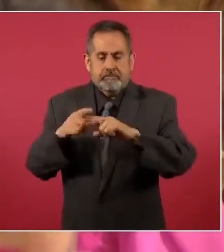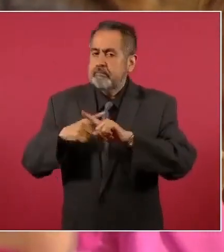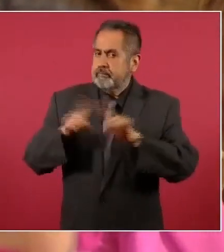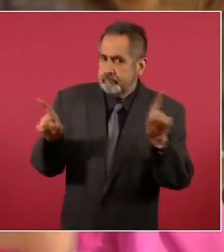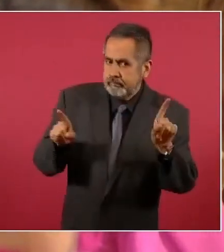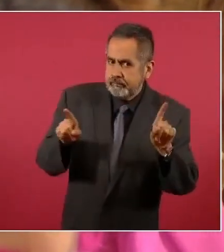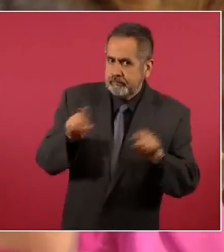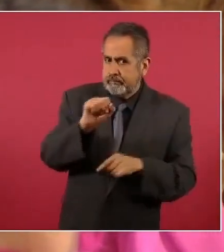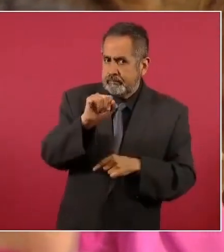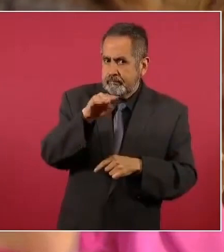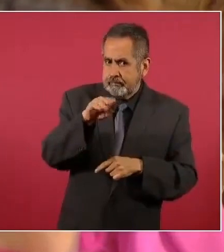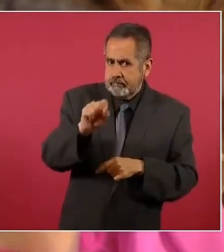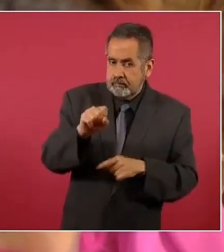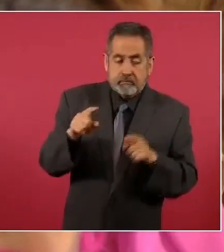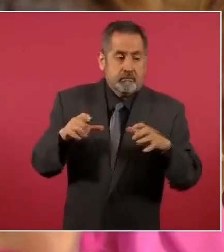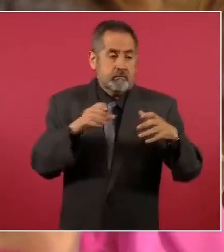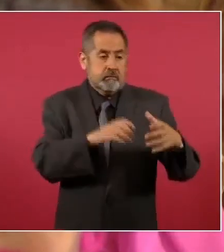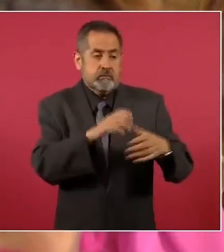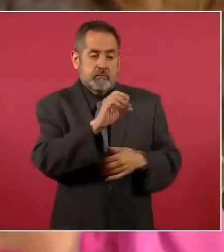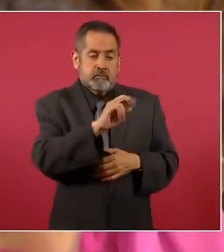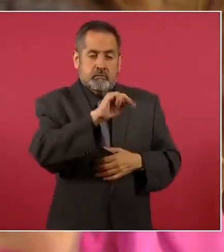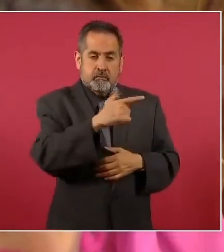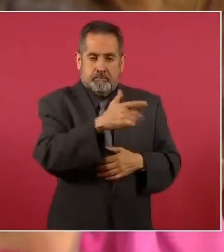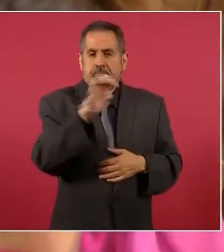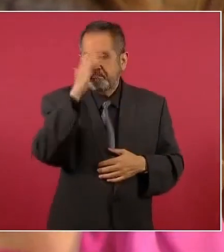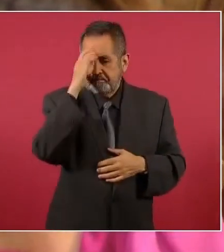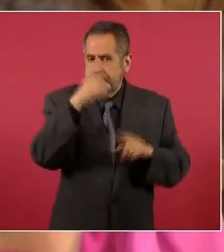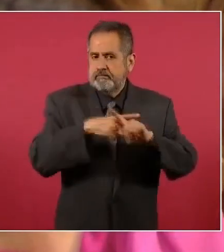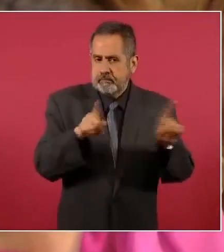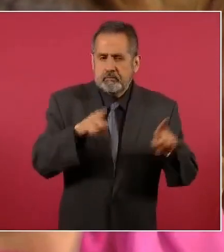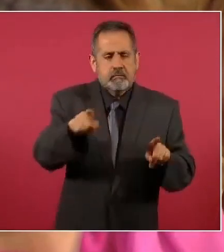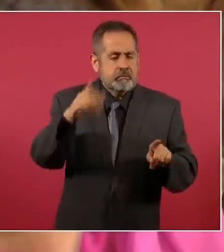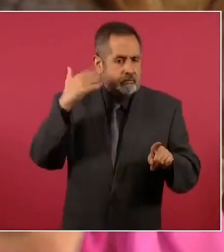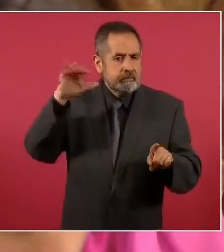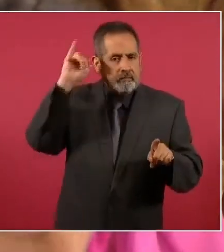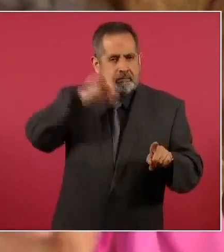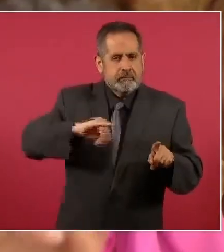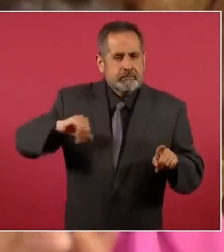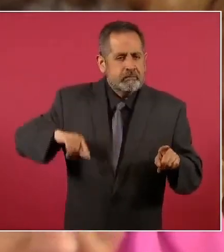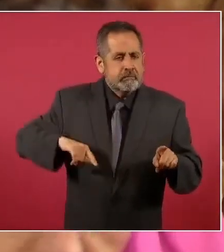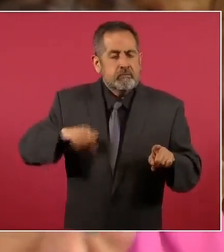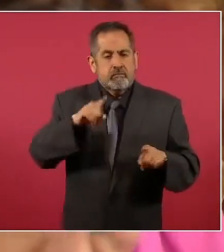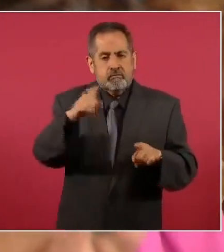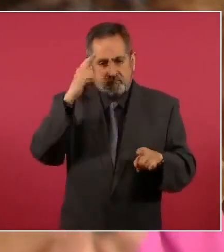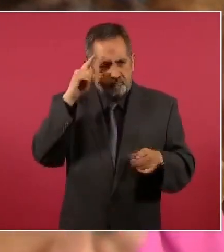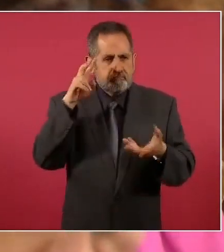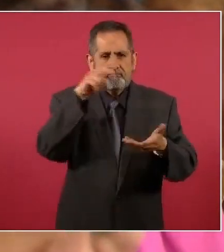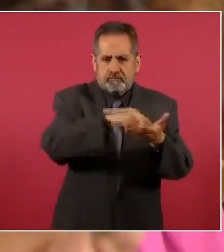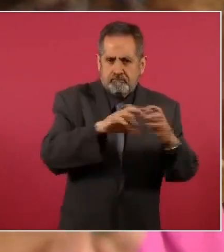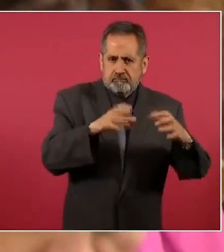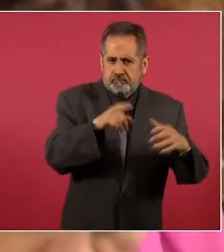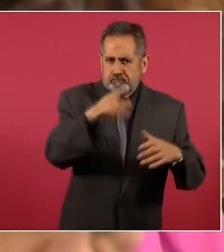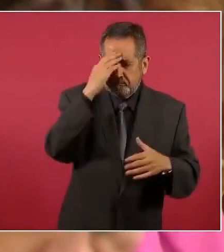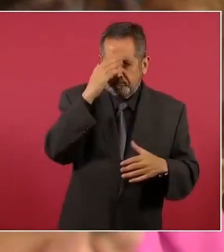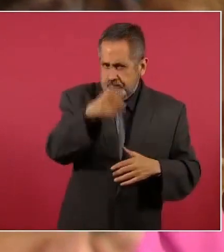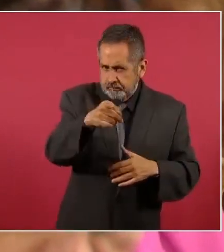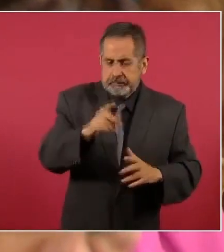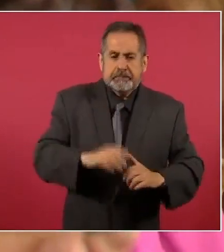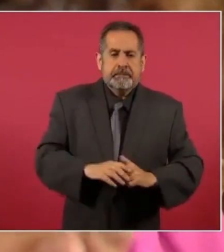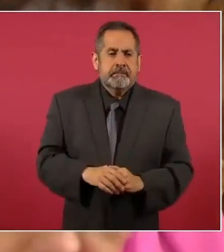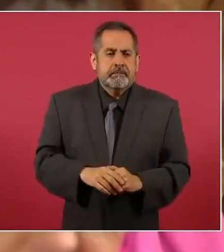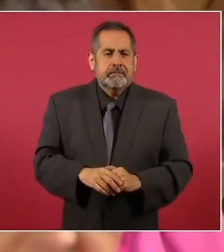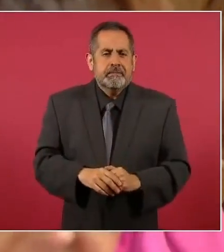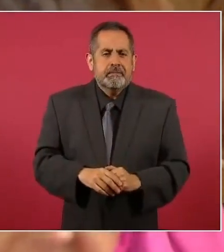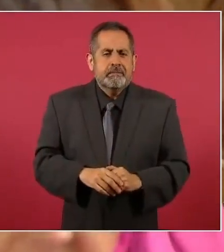diferentes. El CIRES es una ONG que seguramente usted conoce. Cuando fue jefe de gobierno, si no mal recuerdo, usted estuvo ahí.